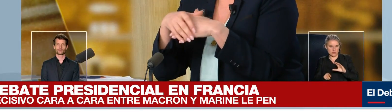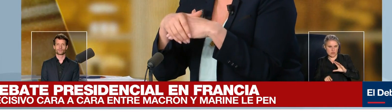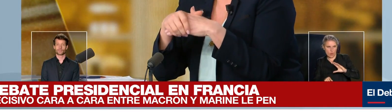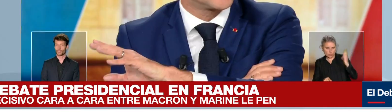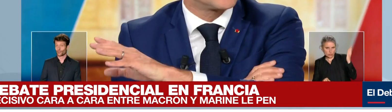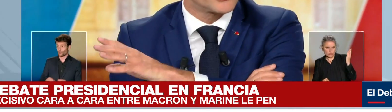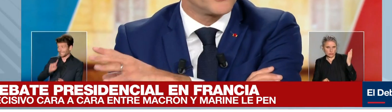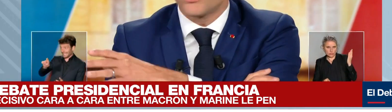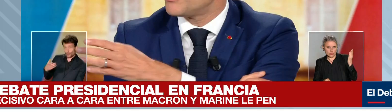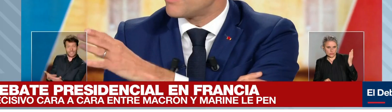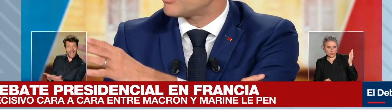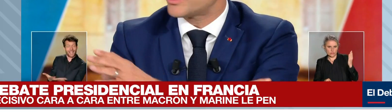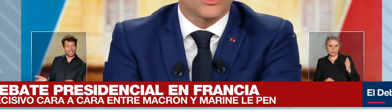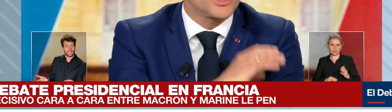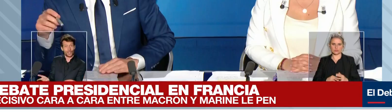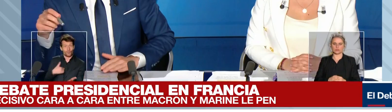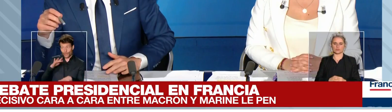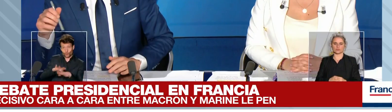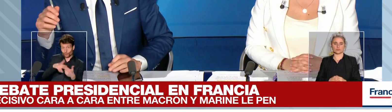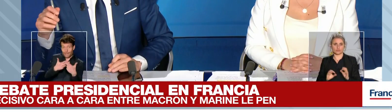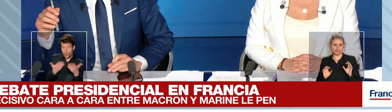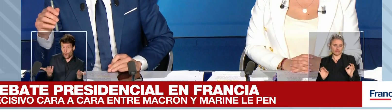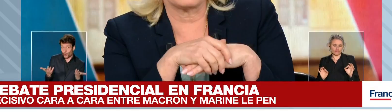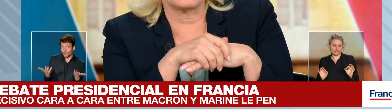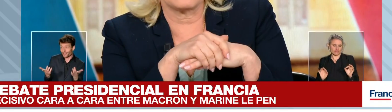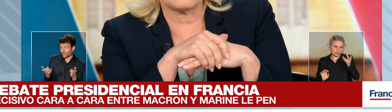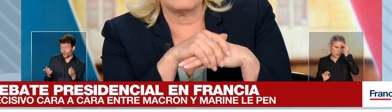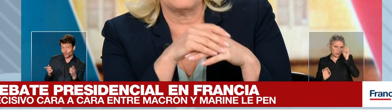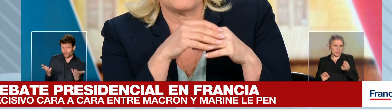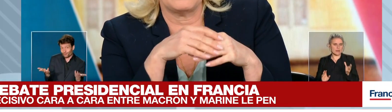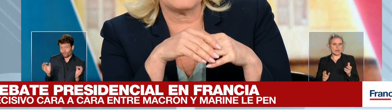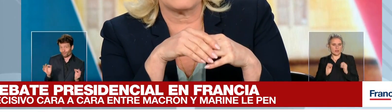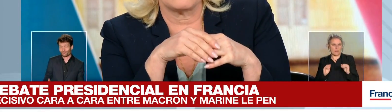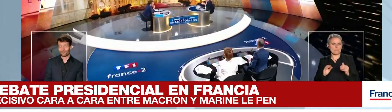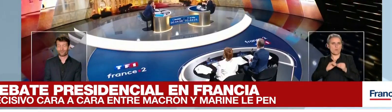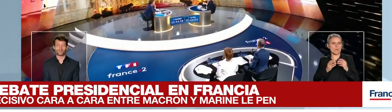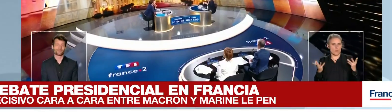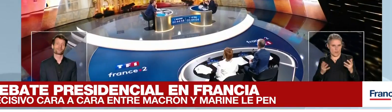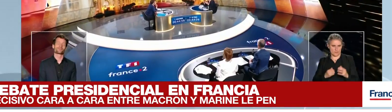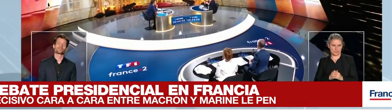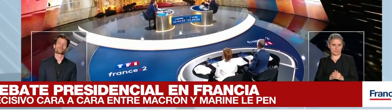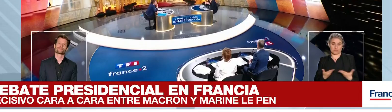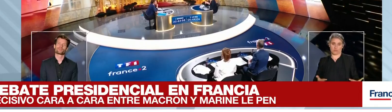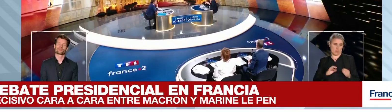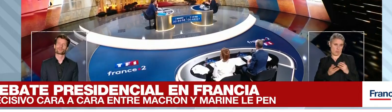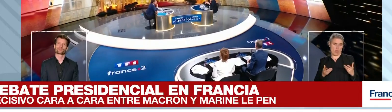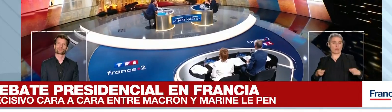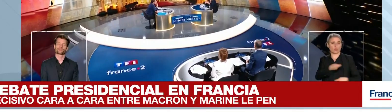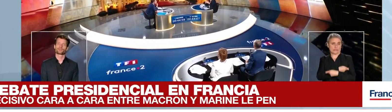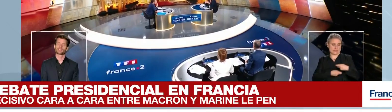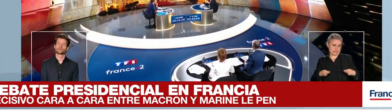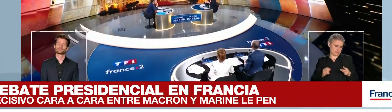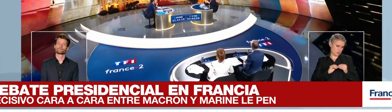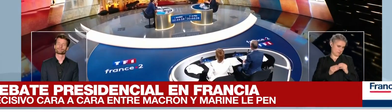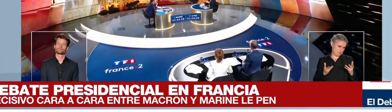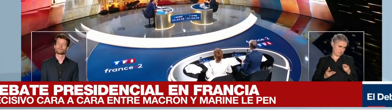otros. Era la pregunta. Era la pregunta que me hicieron. Porque el problema es que el problema de